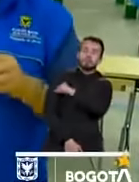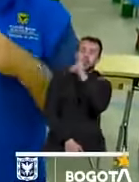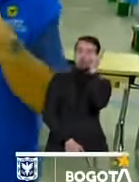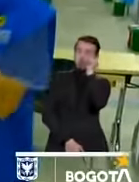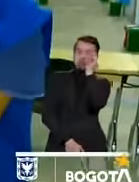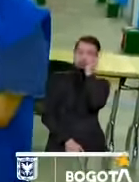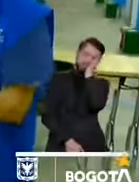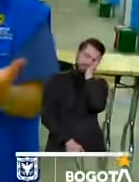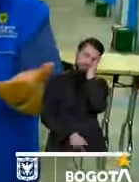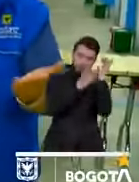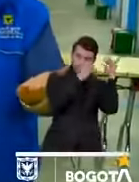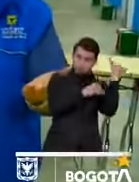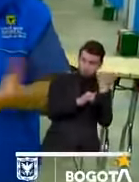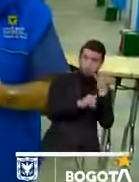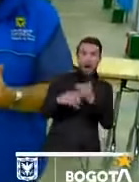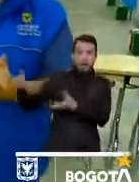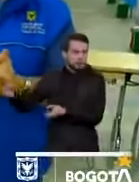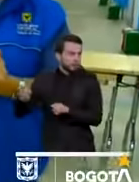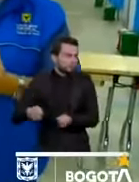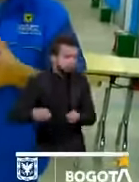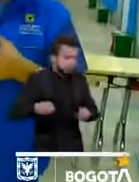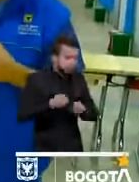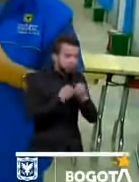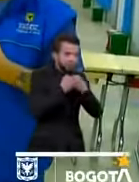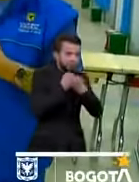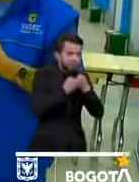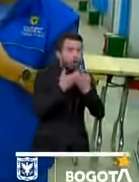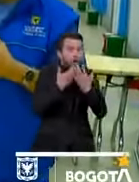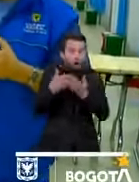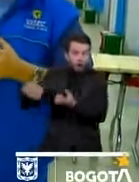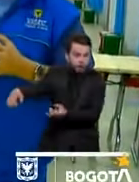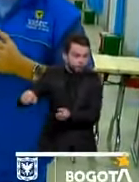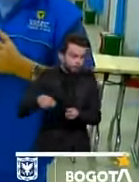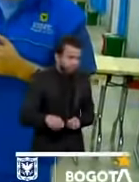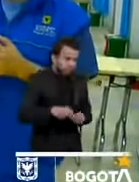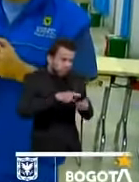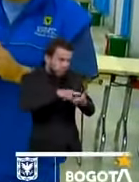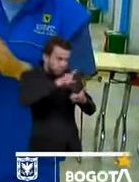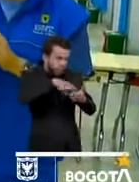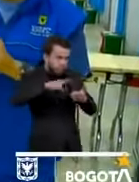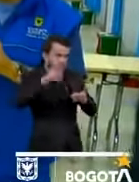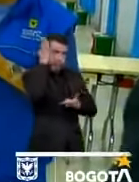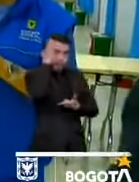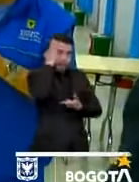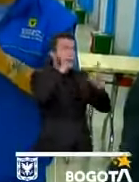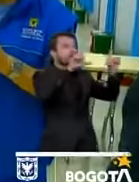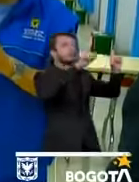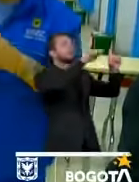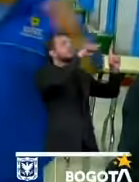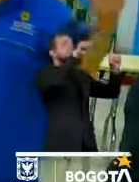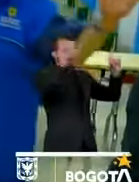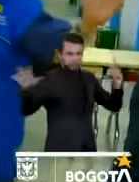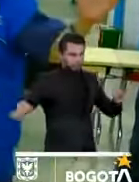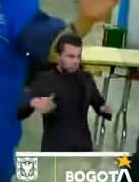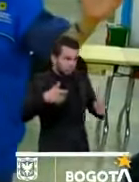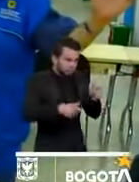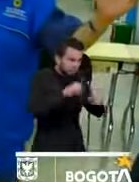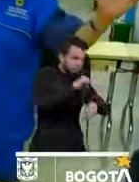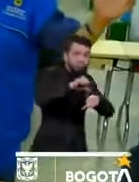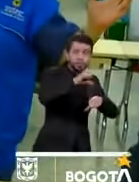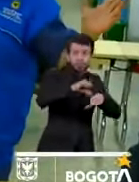Nosotros nos preparamos por si toca, ¿sí? Porque no es esa la intención, pero tampoco sabemos qué nos depara el futuro en congestión